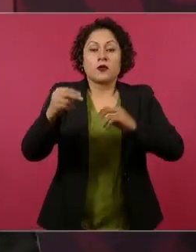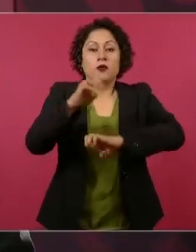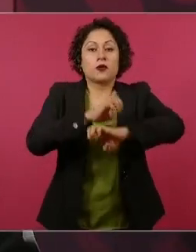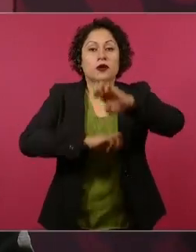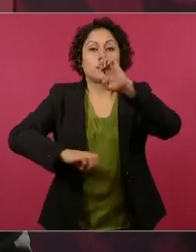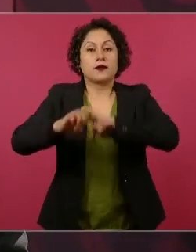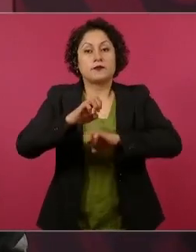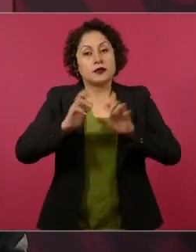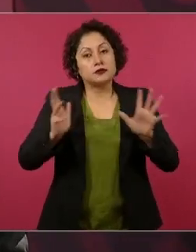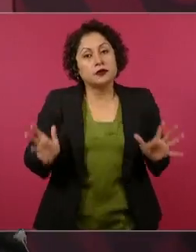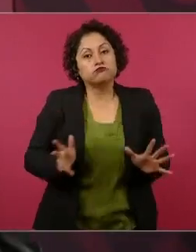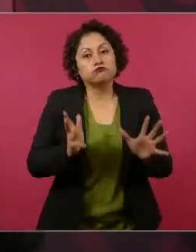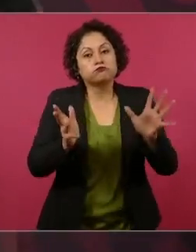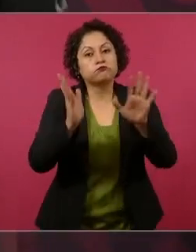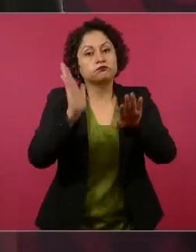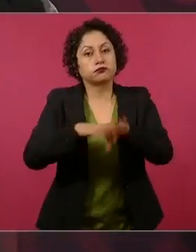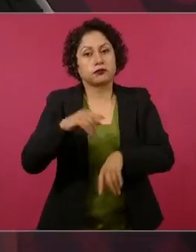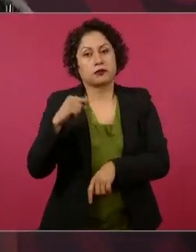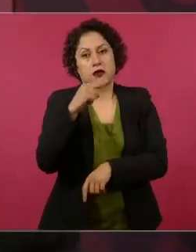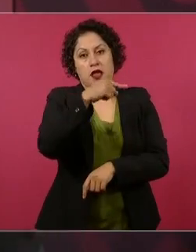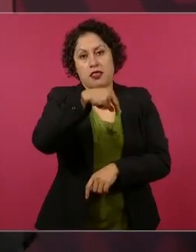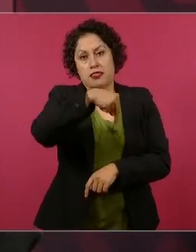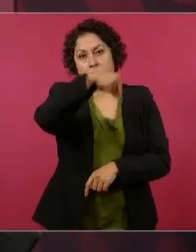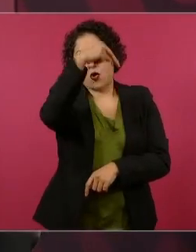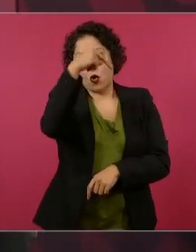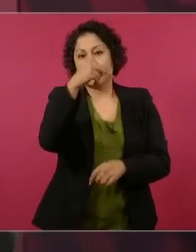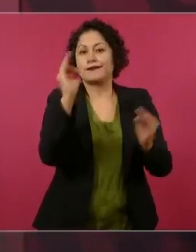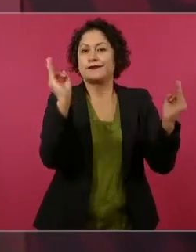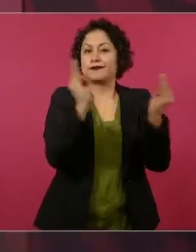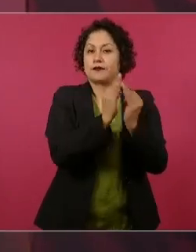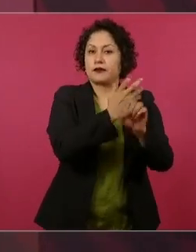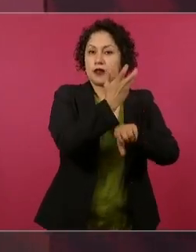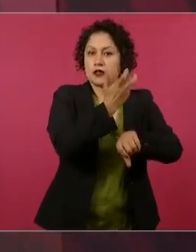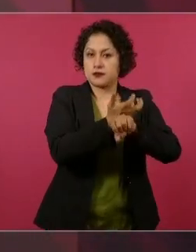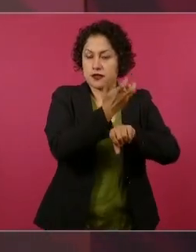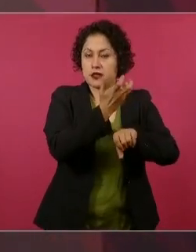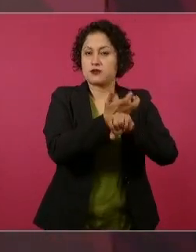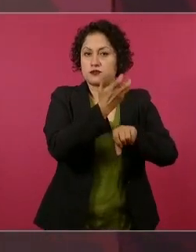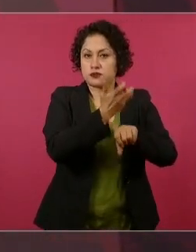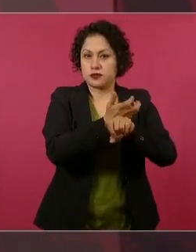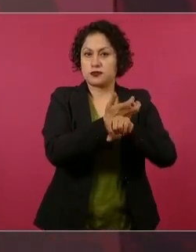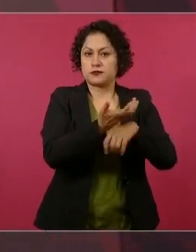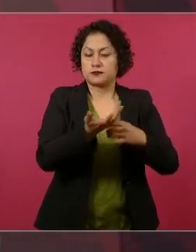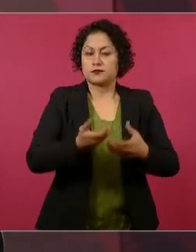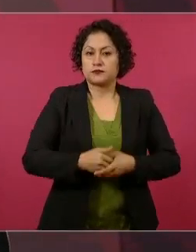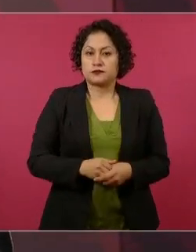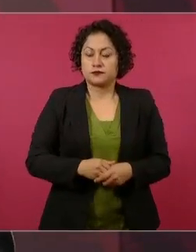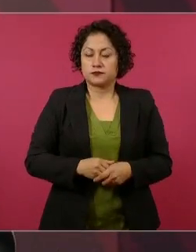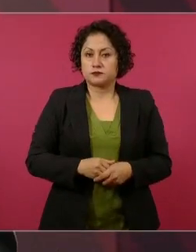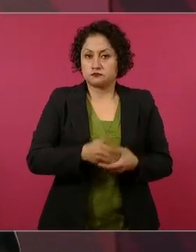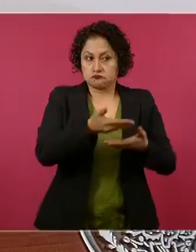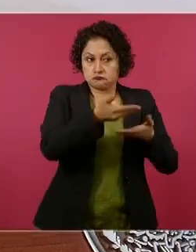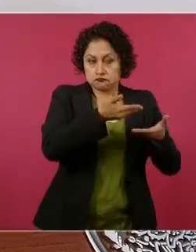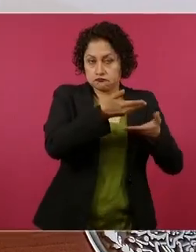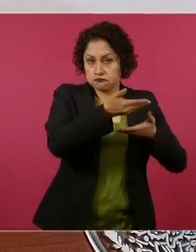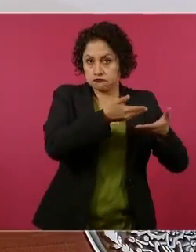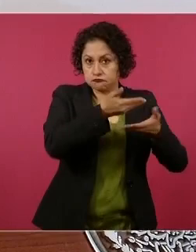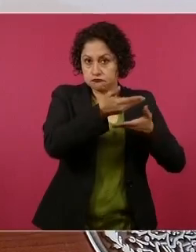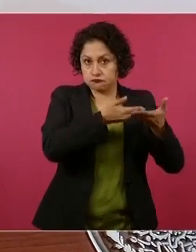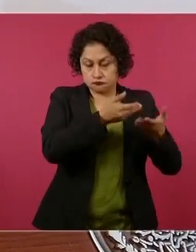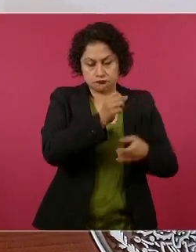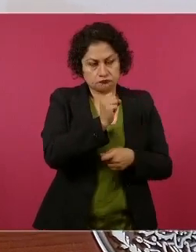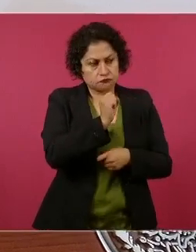La costa este de Estados Unidos está, vamos a decir, virgen en cuanto al